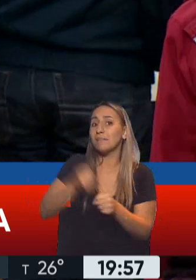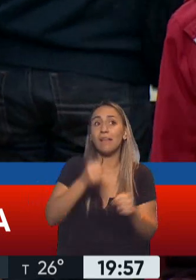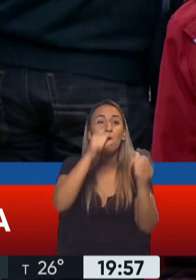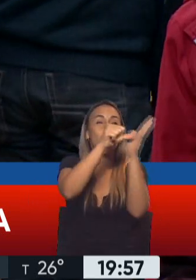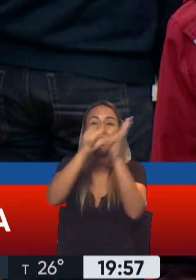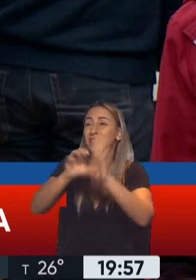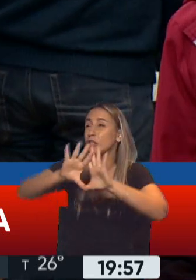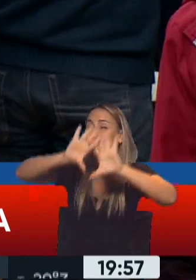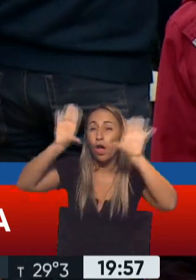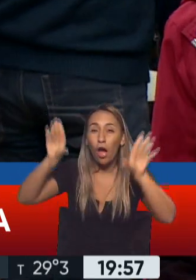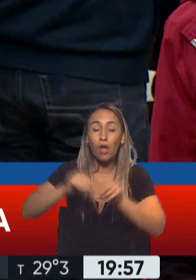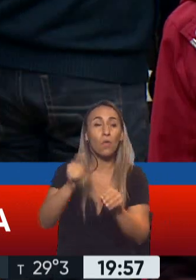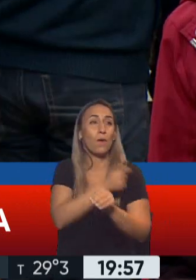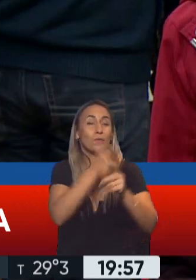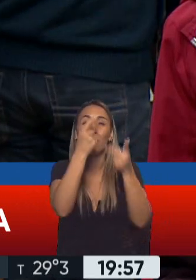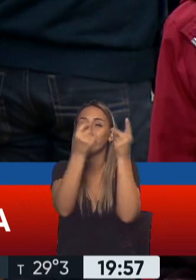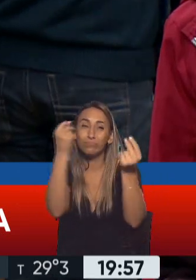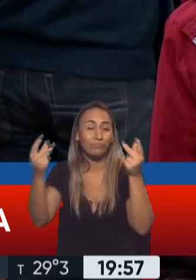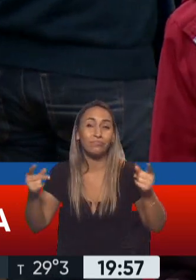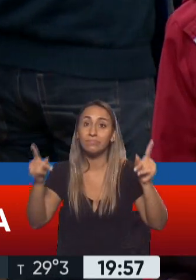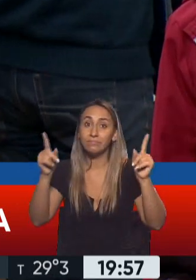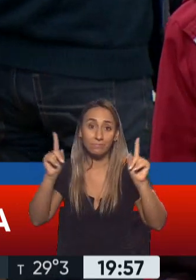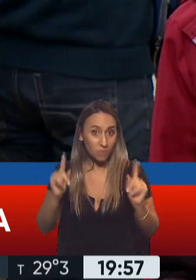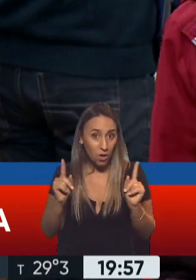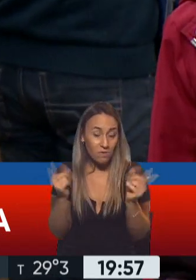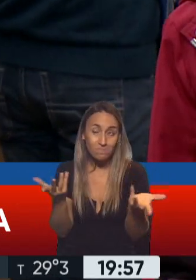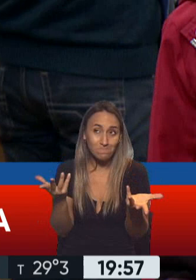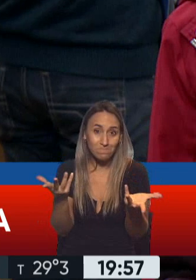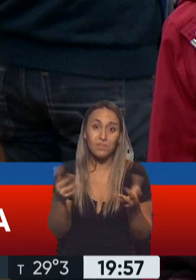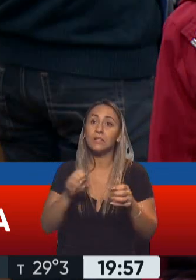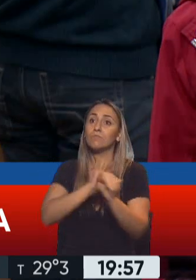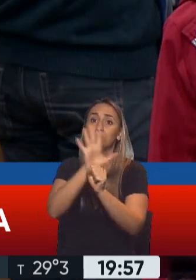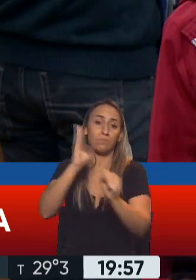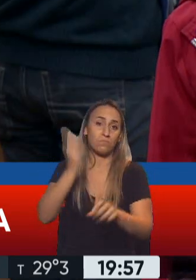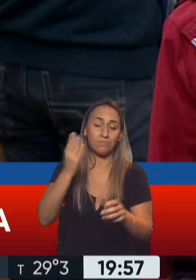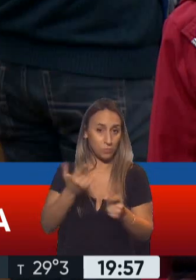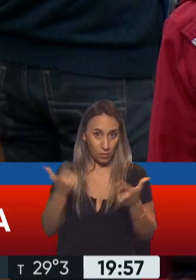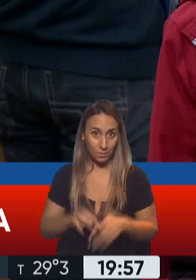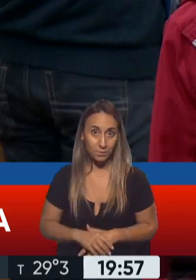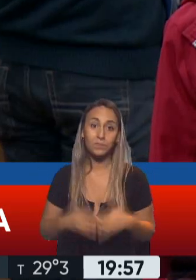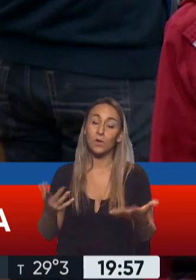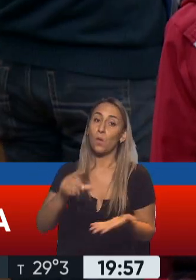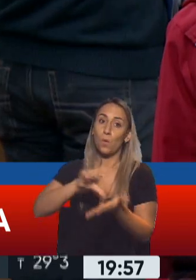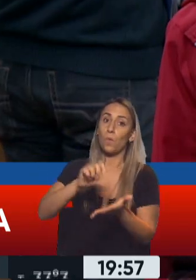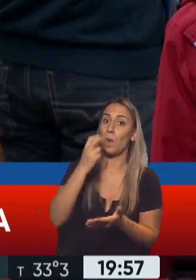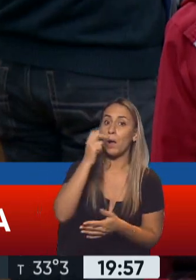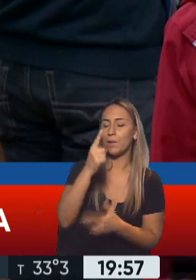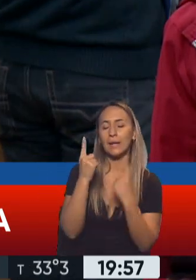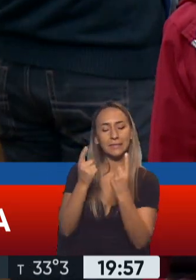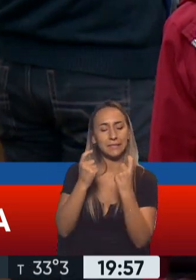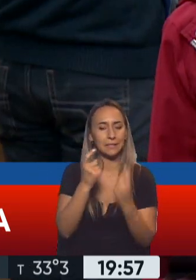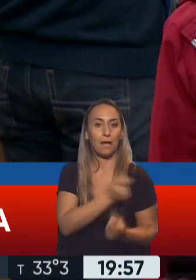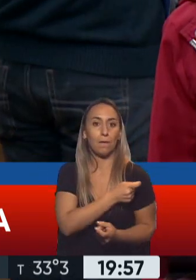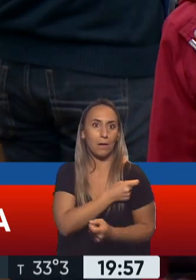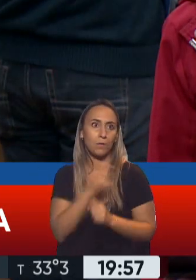página y bueno, Bolivia está trabajando muchísimo para acelerar la vacunación, necesitaba estas dosis para los refuerzos, así